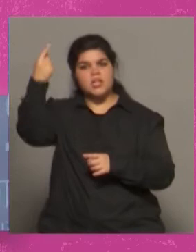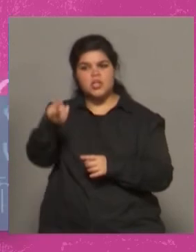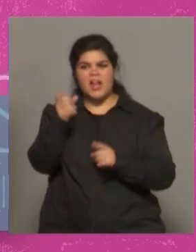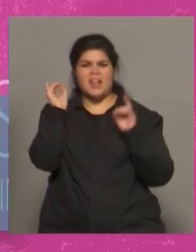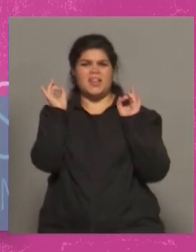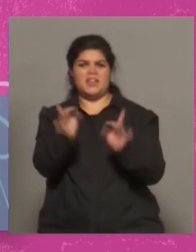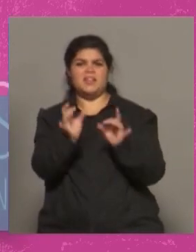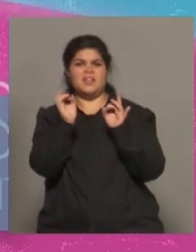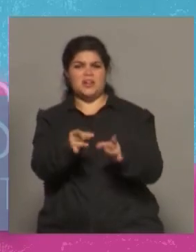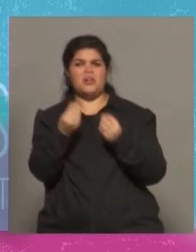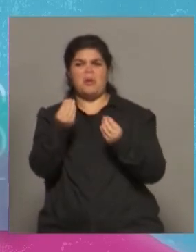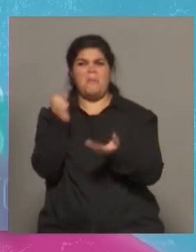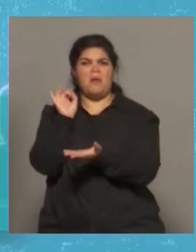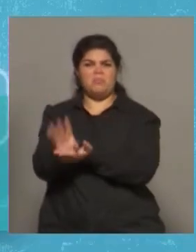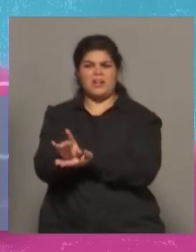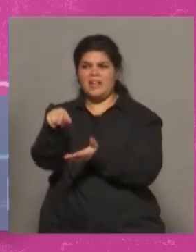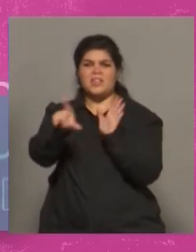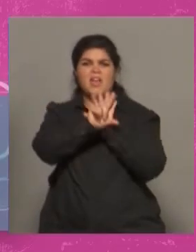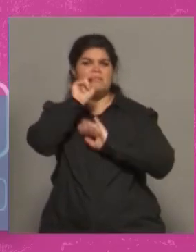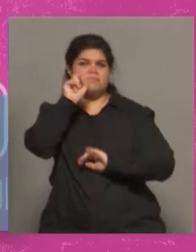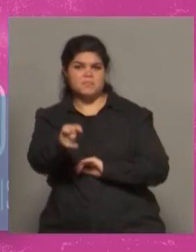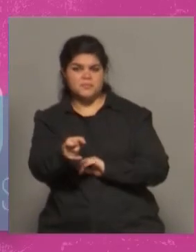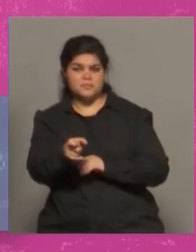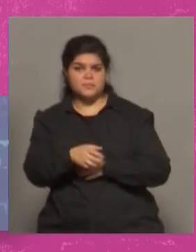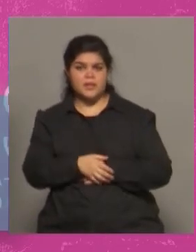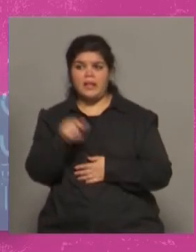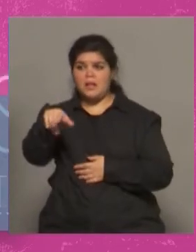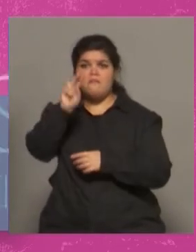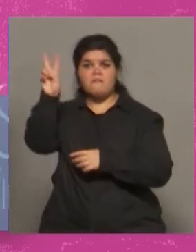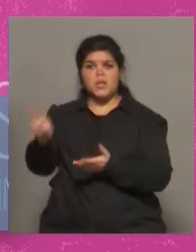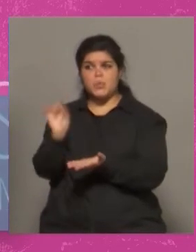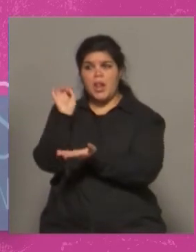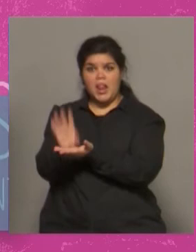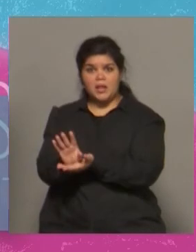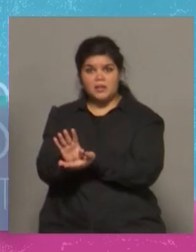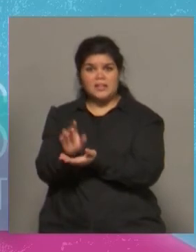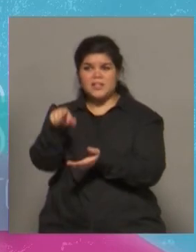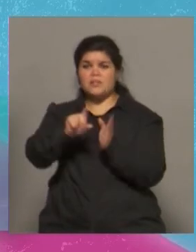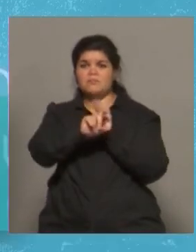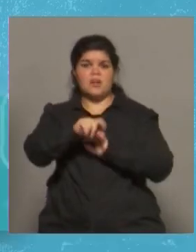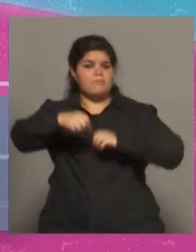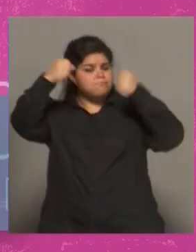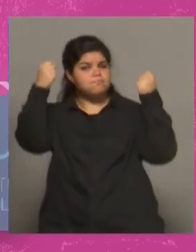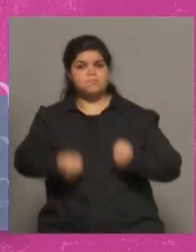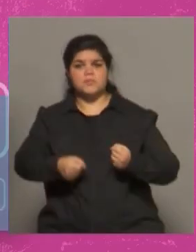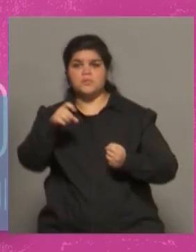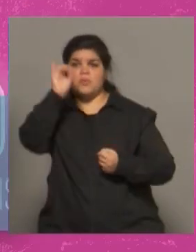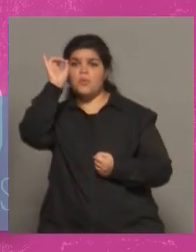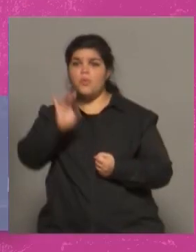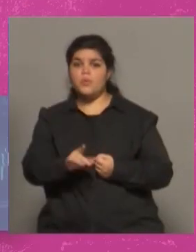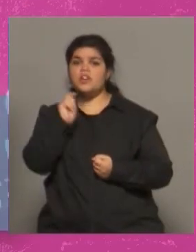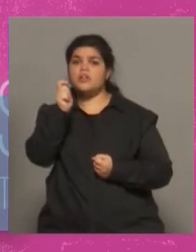digamos, esta acción porque ha sido ilegal. El hecho de haberlo expulsado a Venezuela responde justamente a un capricho completamente de